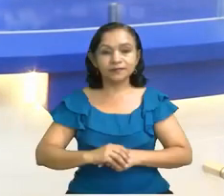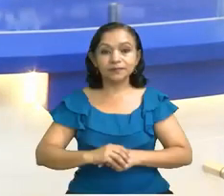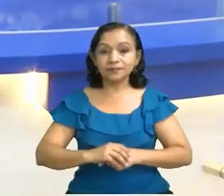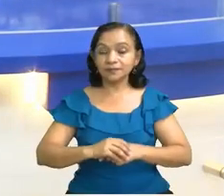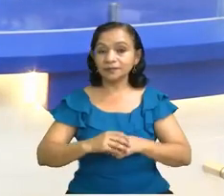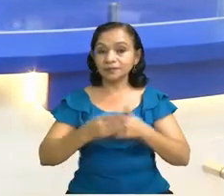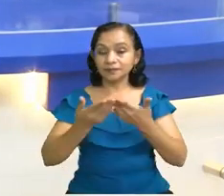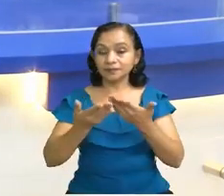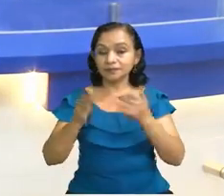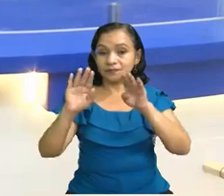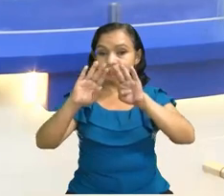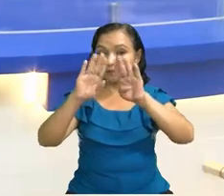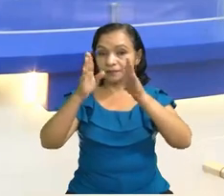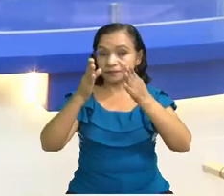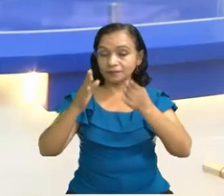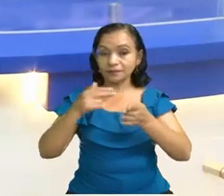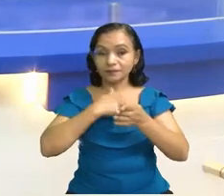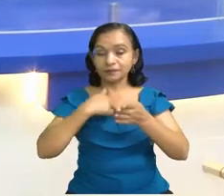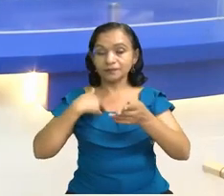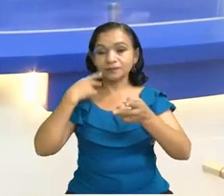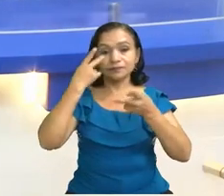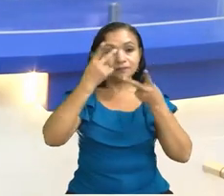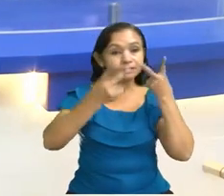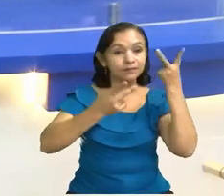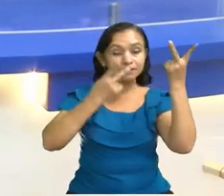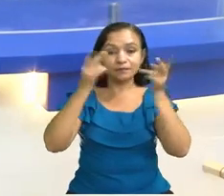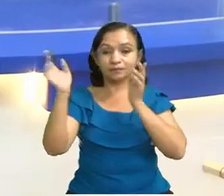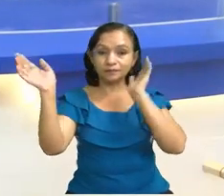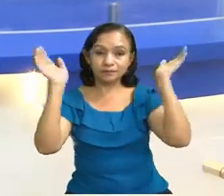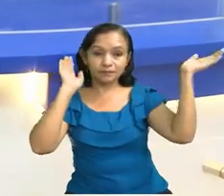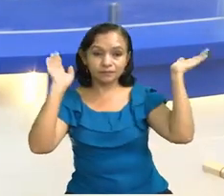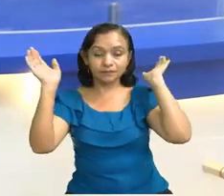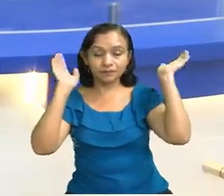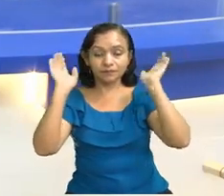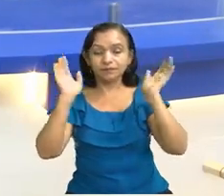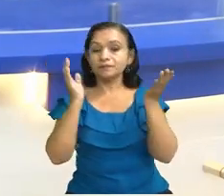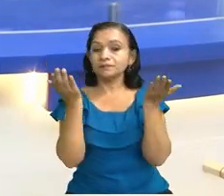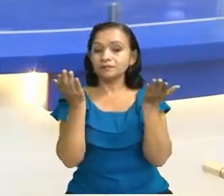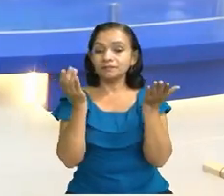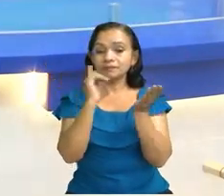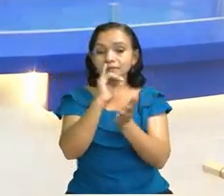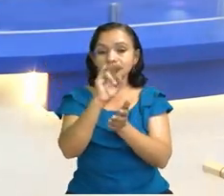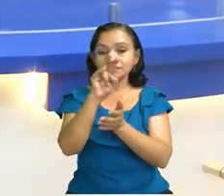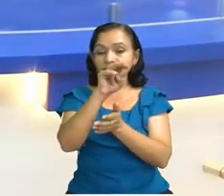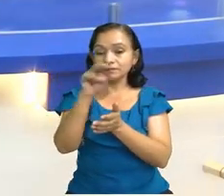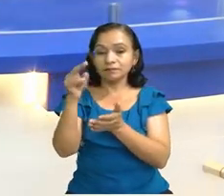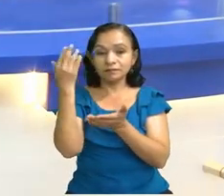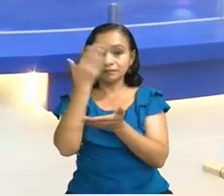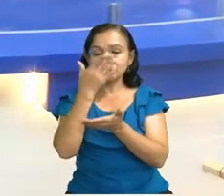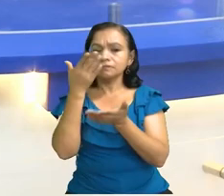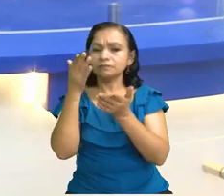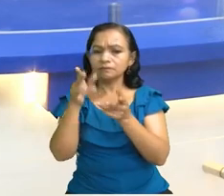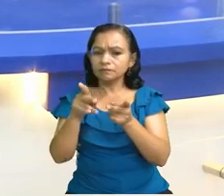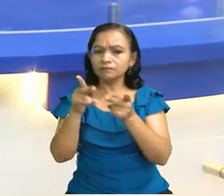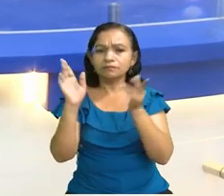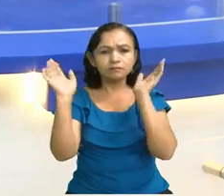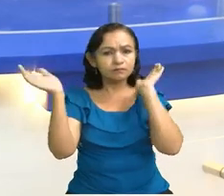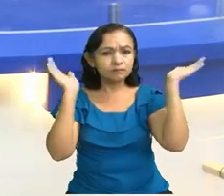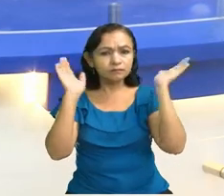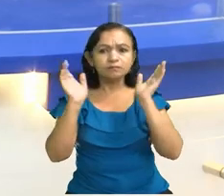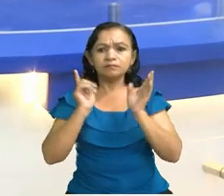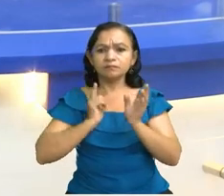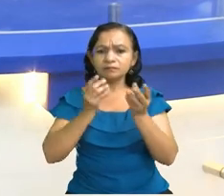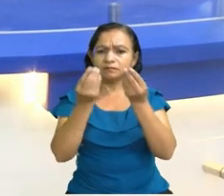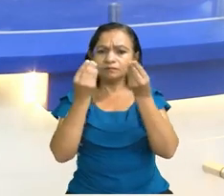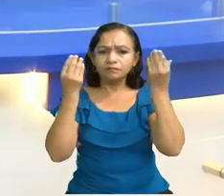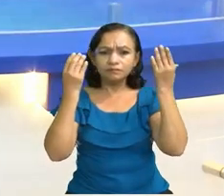Nuestra compañera Vanessa Paz realizó un recorrido por el mercado Iván Montenegro y nos cuenta que este centro de compra se encuentra totalmente abastecido